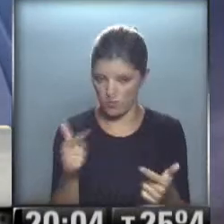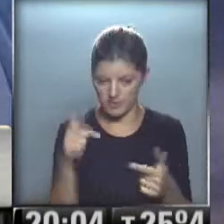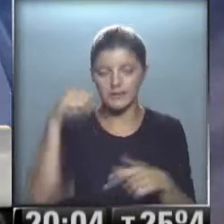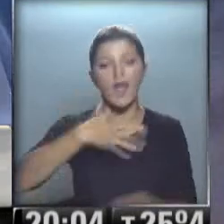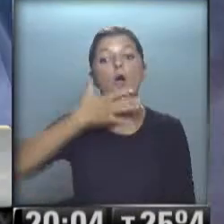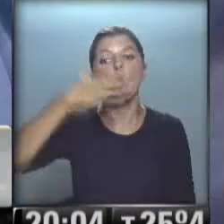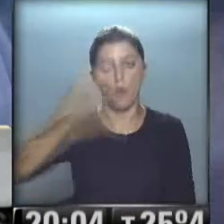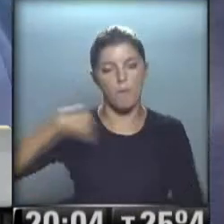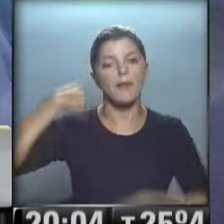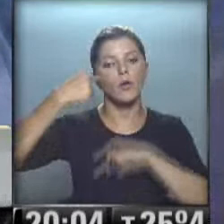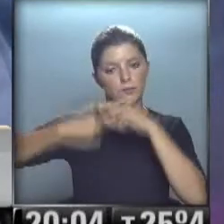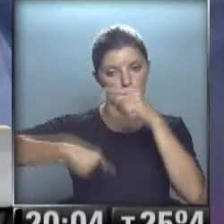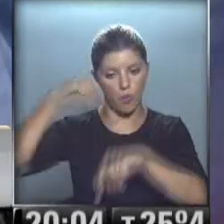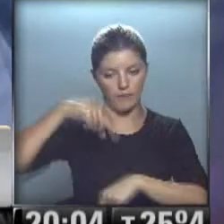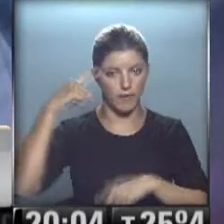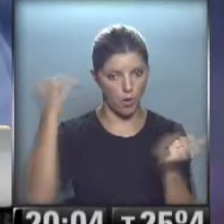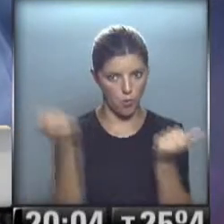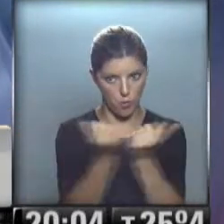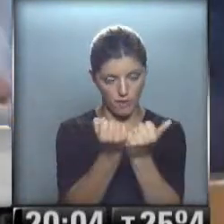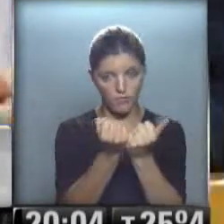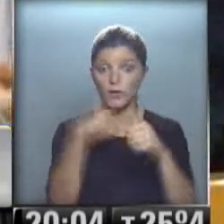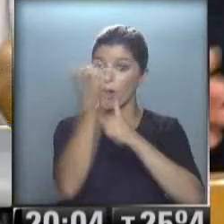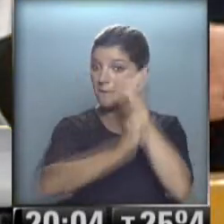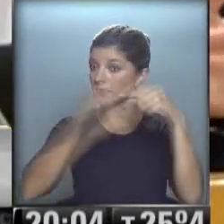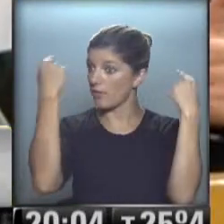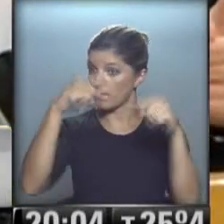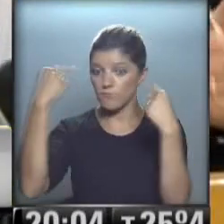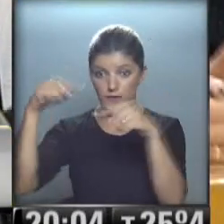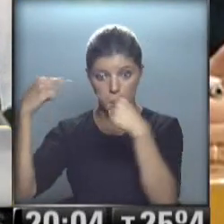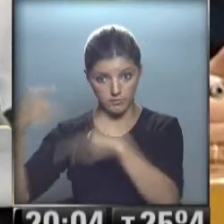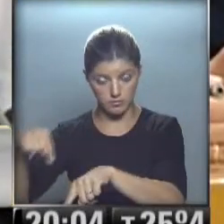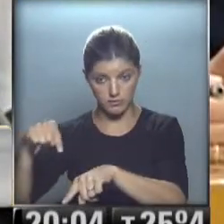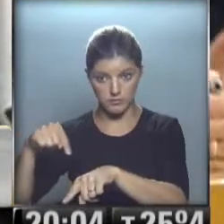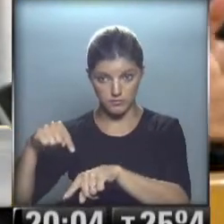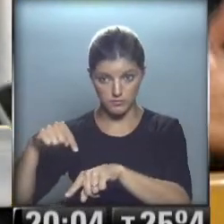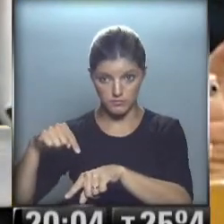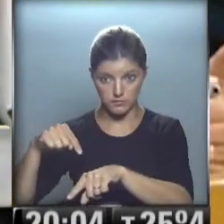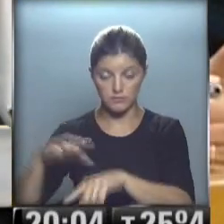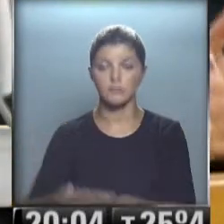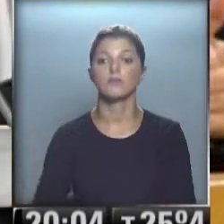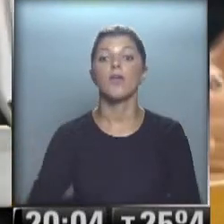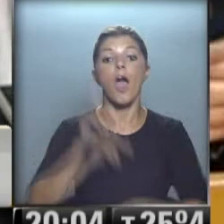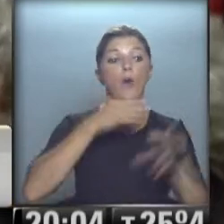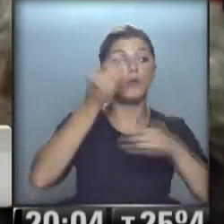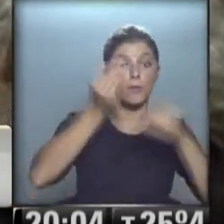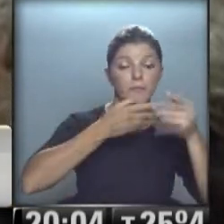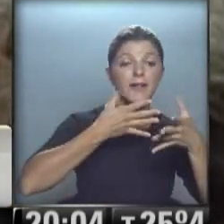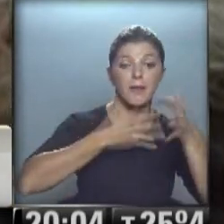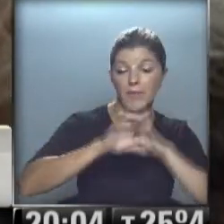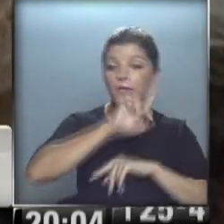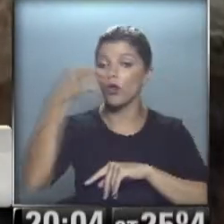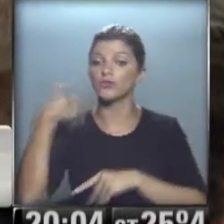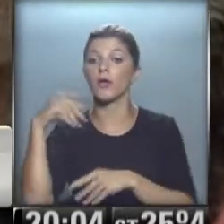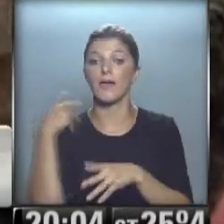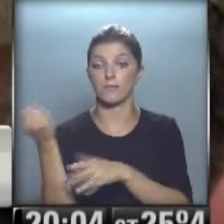cumpliendo, se ha ratificado esto con todas las empresas, tanto de comercialización como los proveedores que ponen los